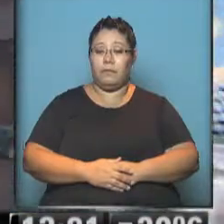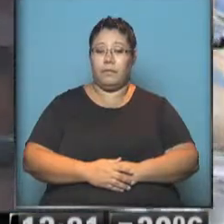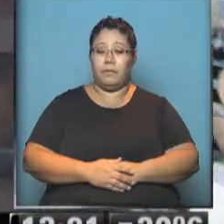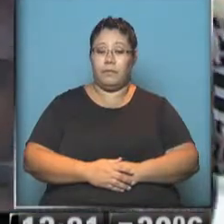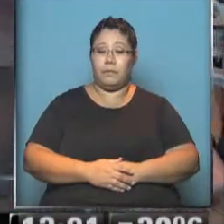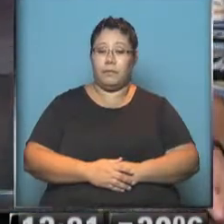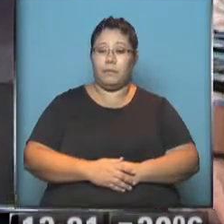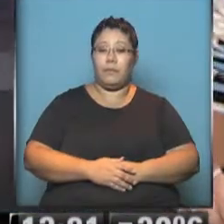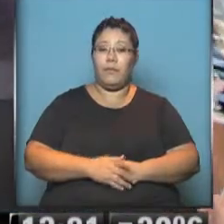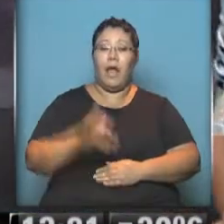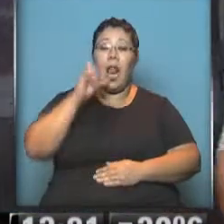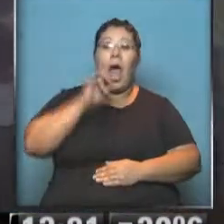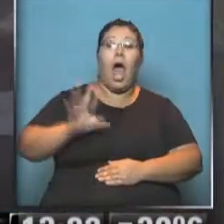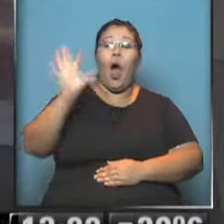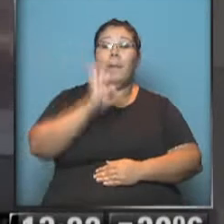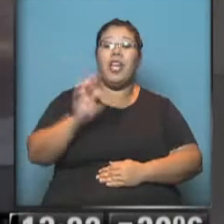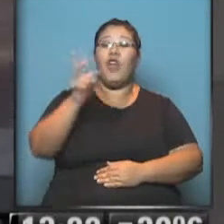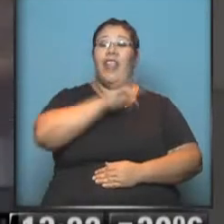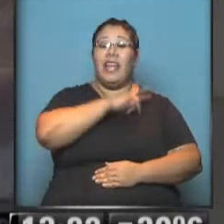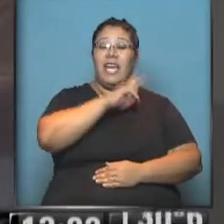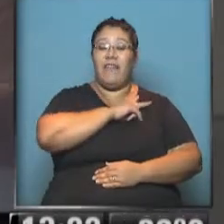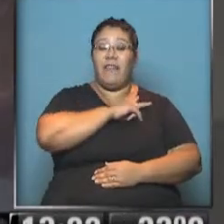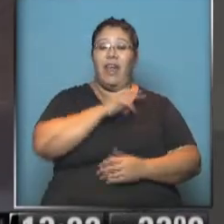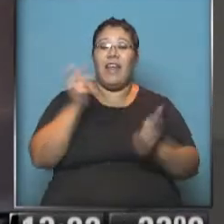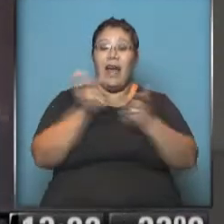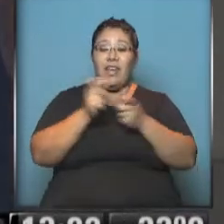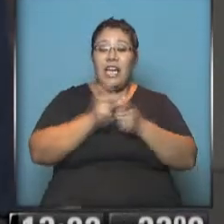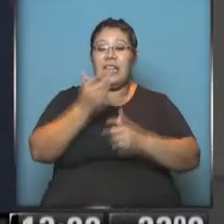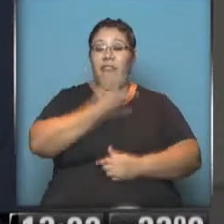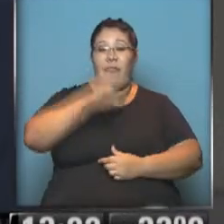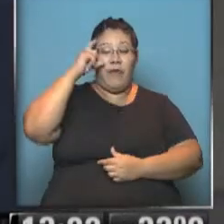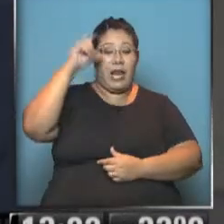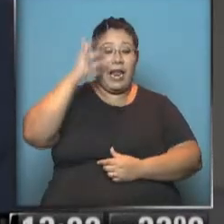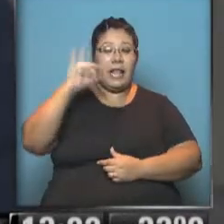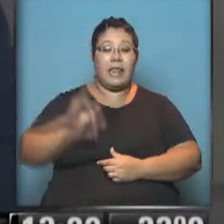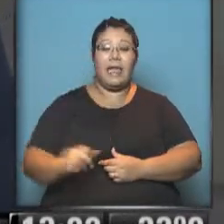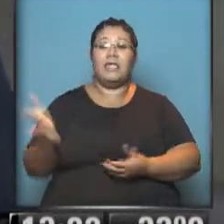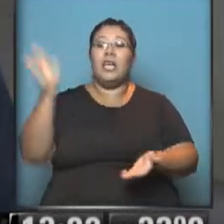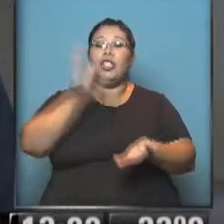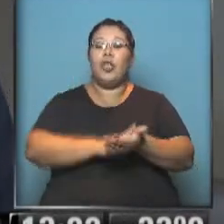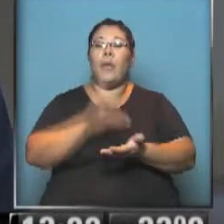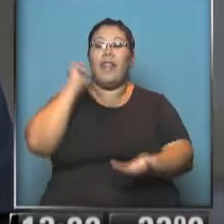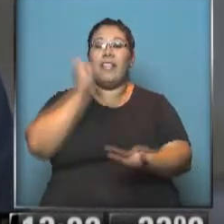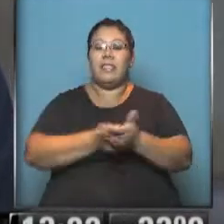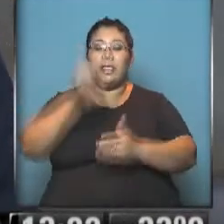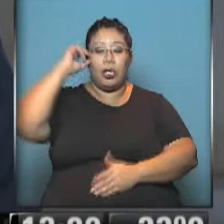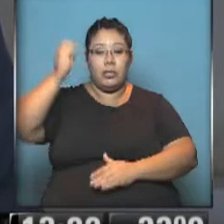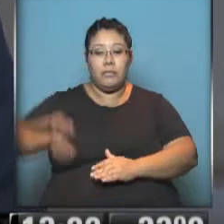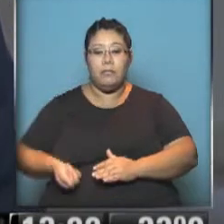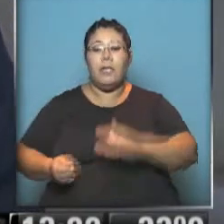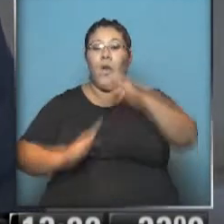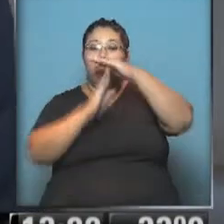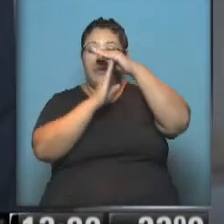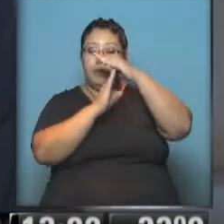La opinión esta mañana del jefe de gabinete Aníbal Fernández sobre la decisión que tomó el Alto Tribunal de la Ciudad de Buenos Aires